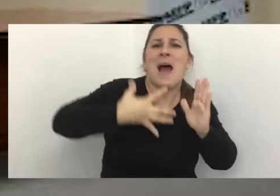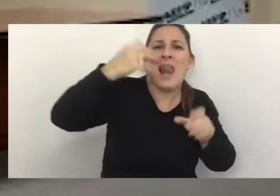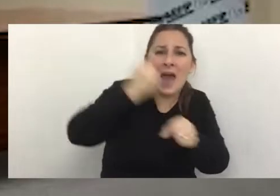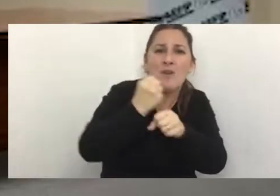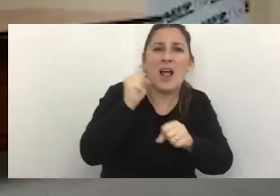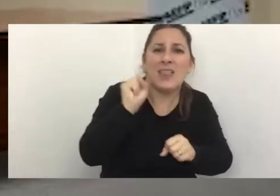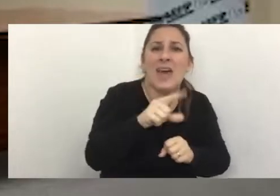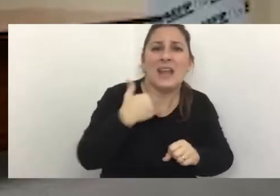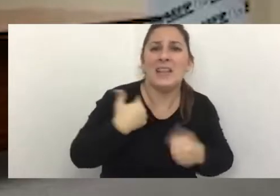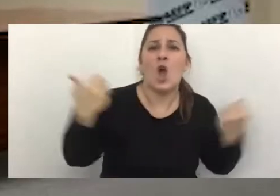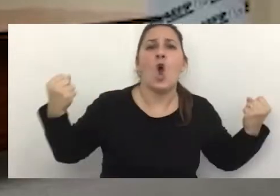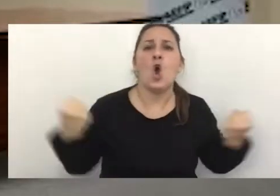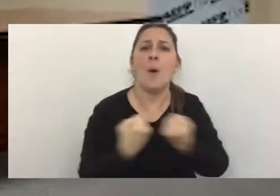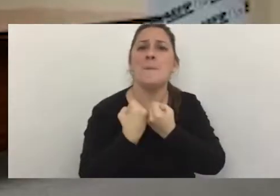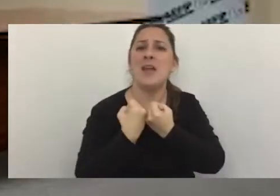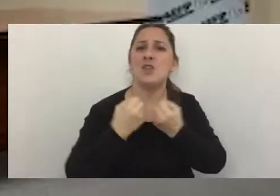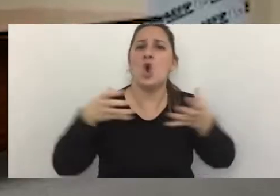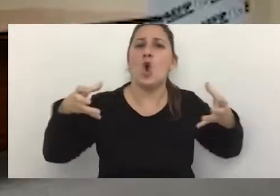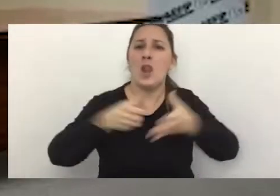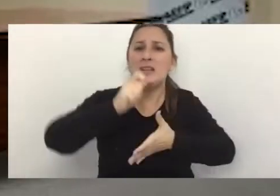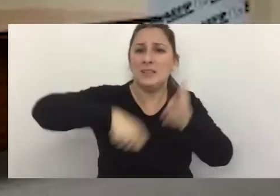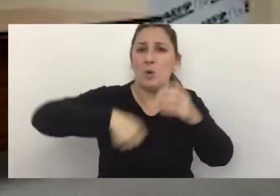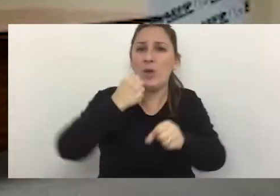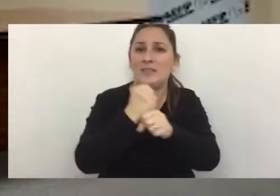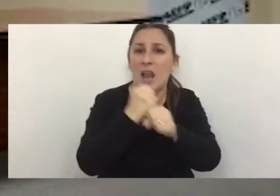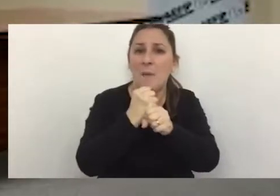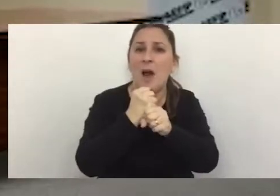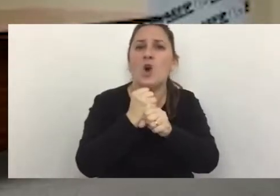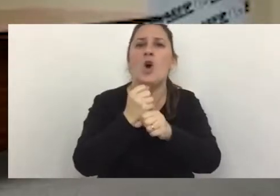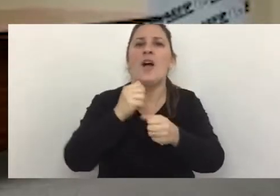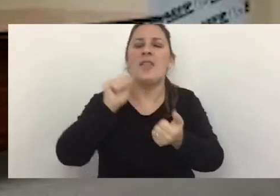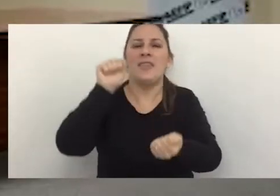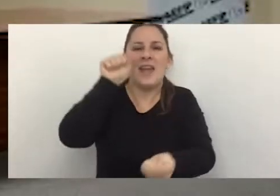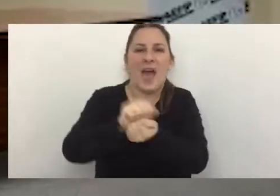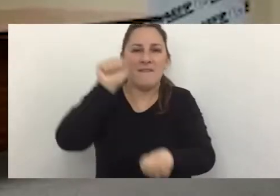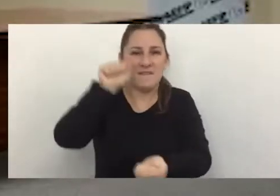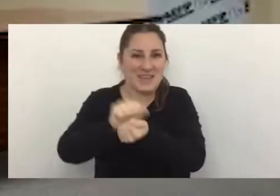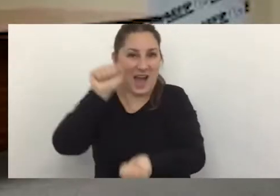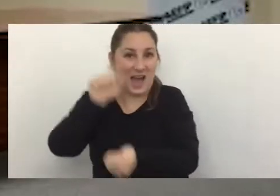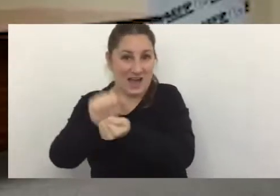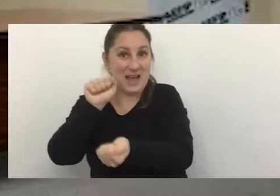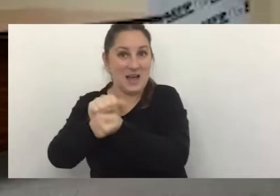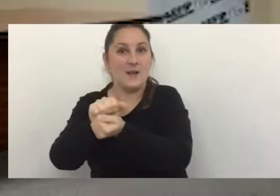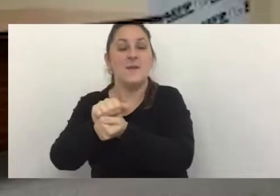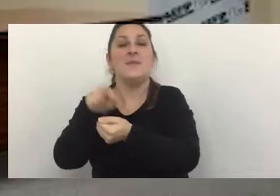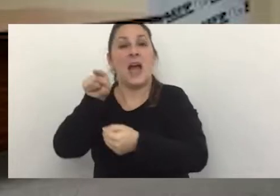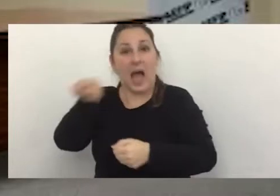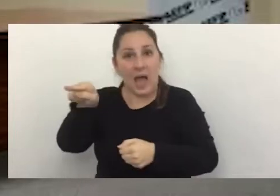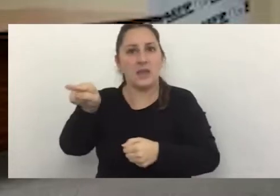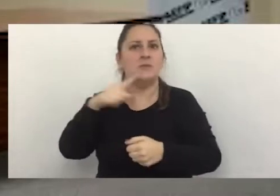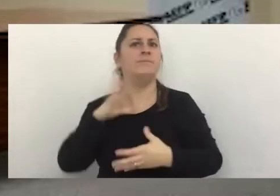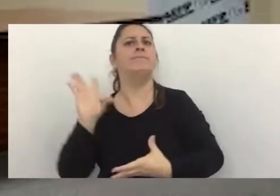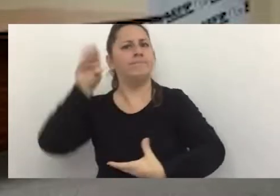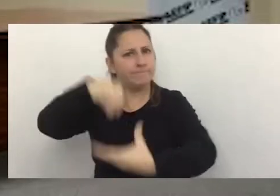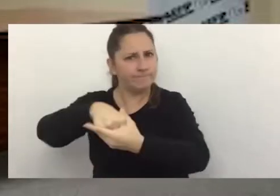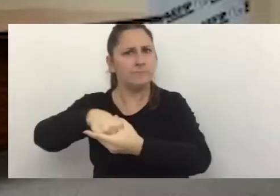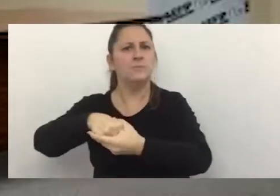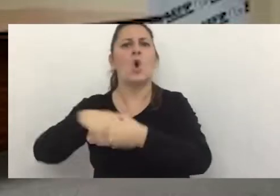un convenio colectivo de los trabajadores tipográficos que suscriben ese convenio